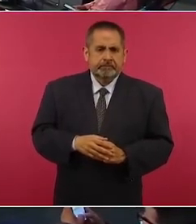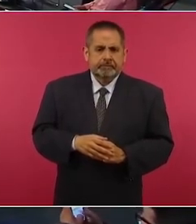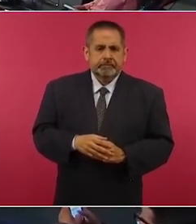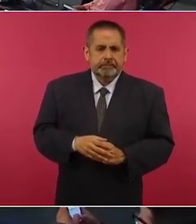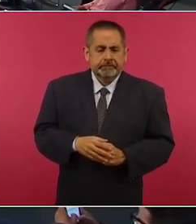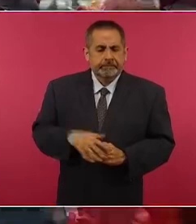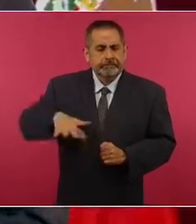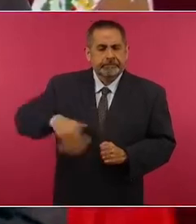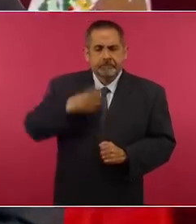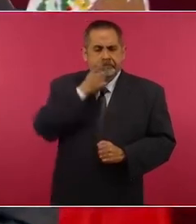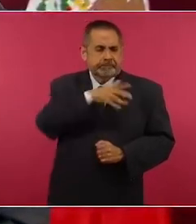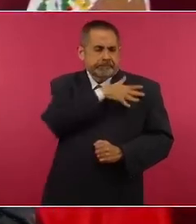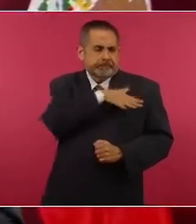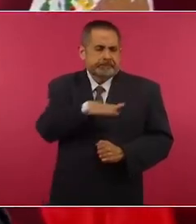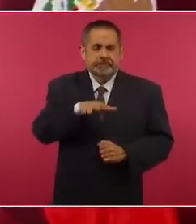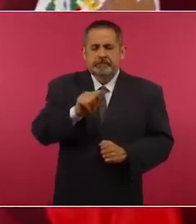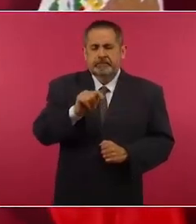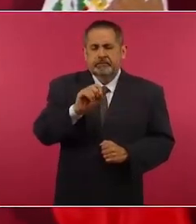decía el general Torrijos,